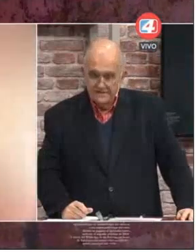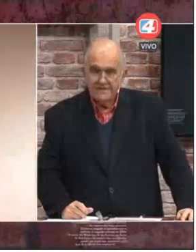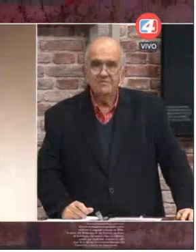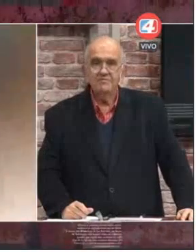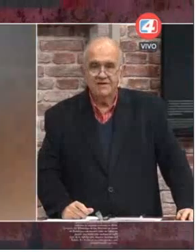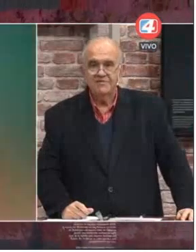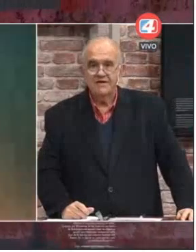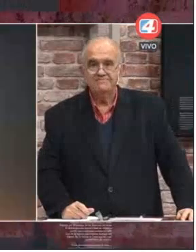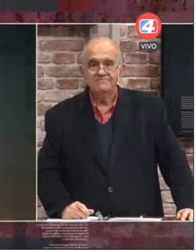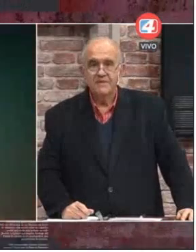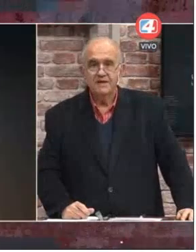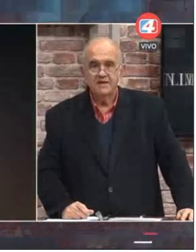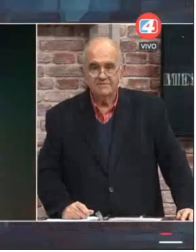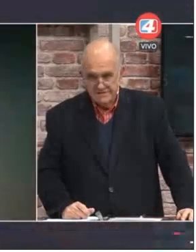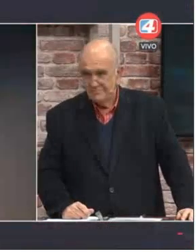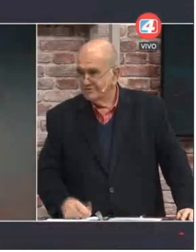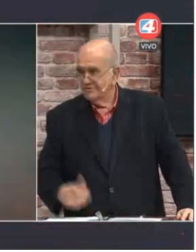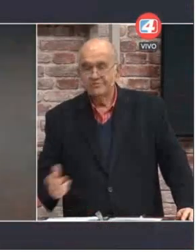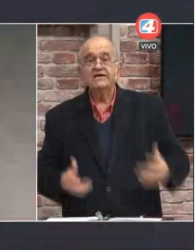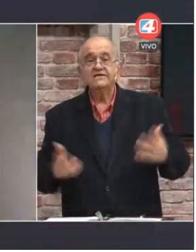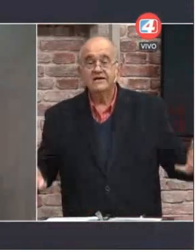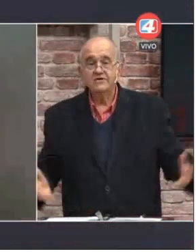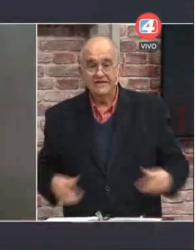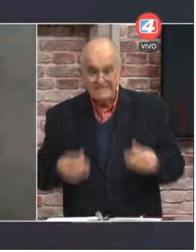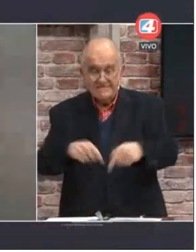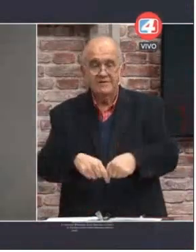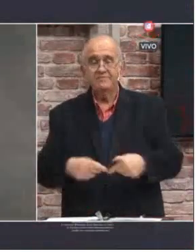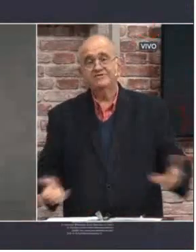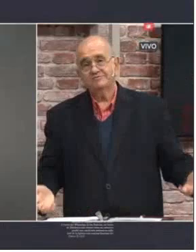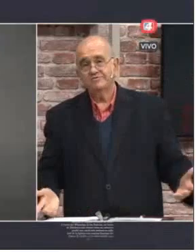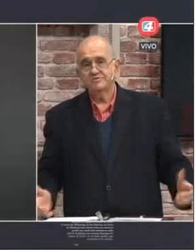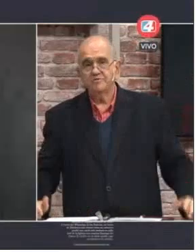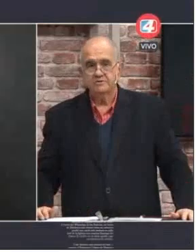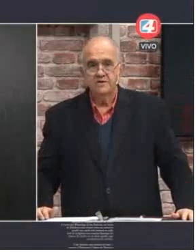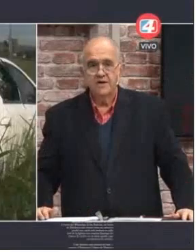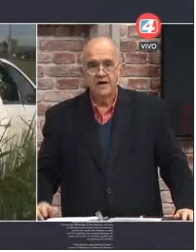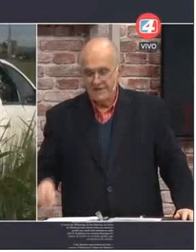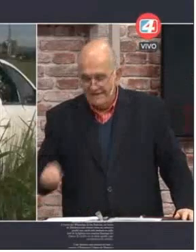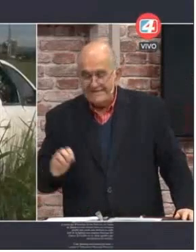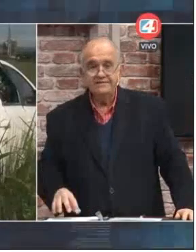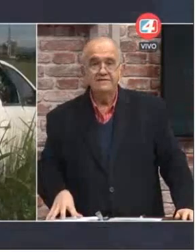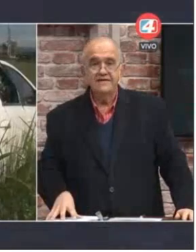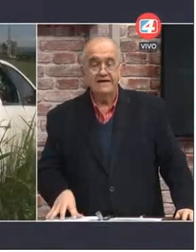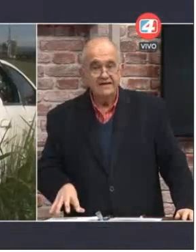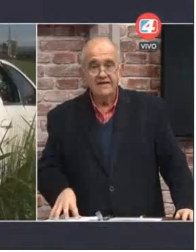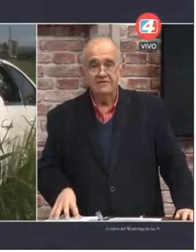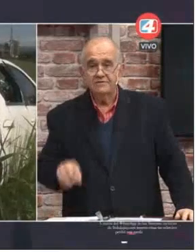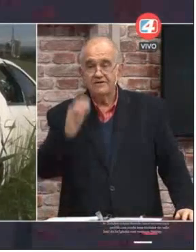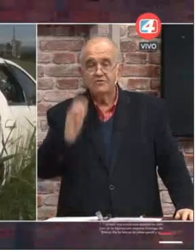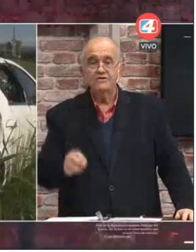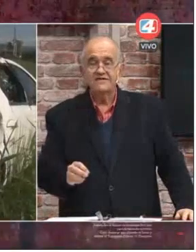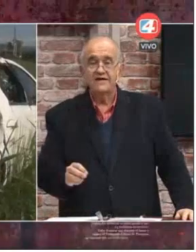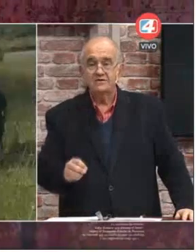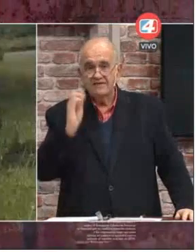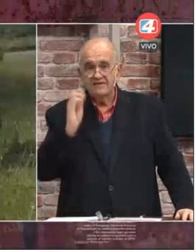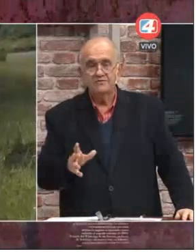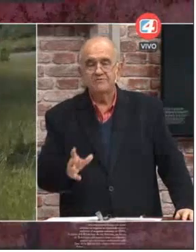hay también va a terminar y ahí base emoción violenta que lo excesiva y preso por supuesto ahora este degenerado